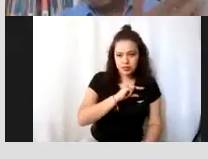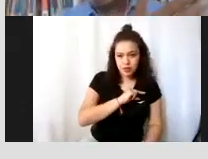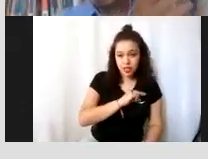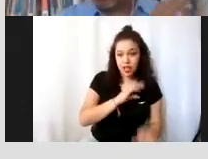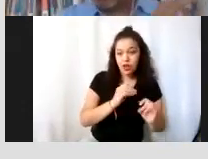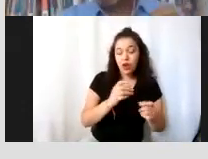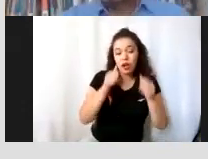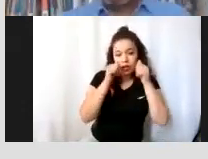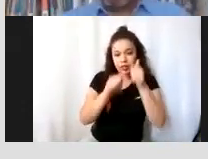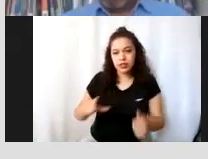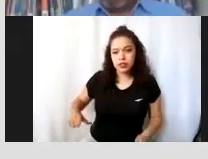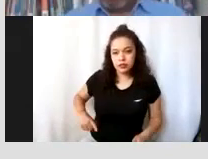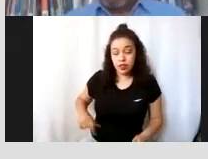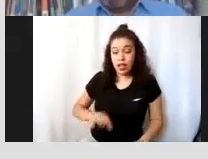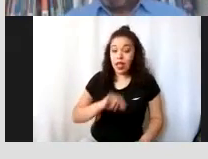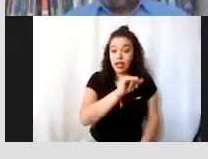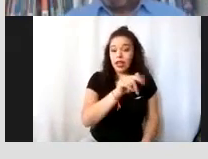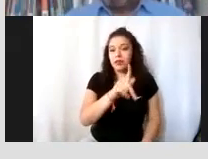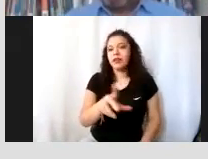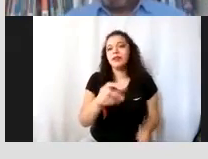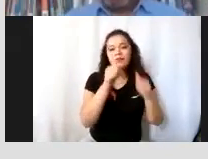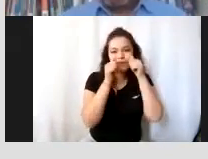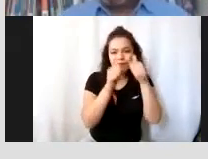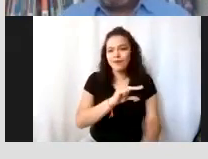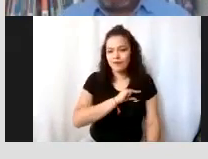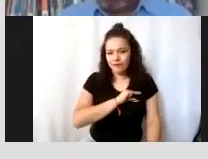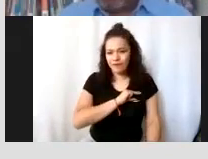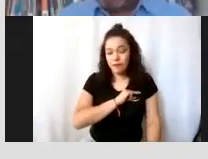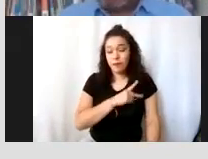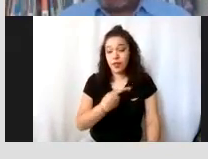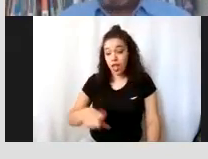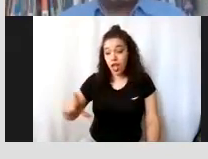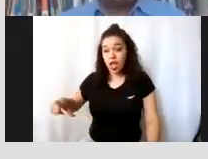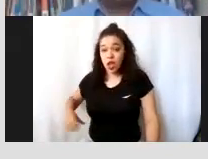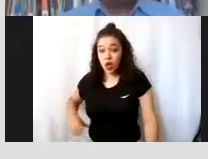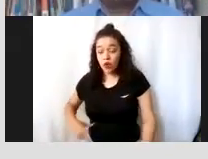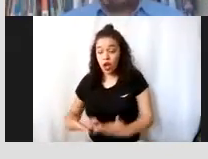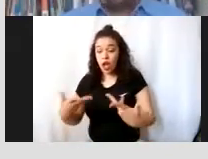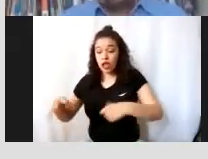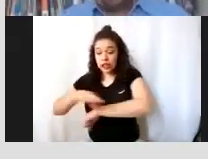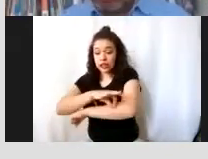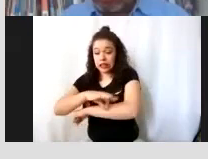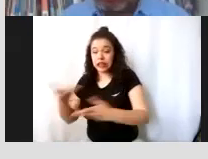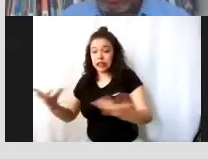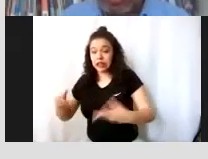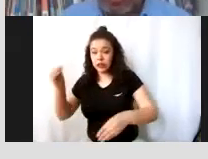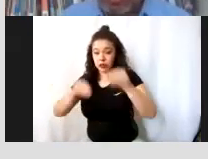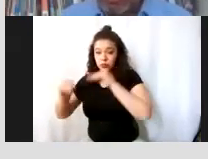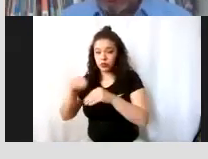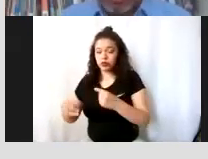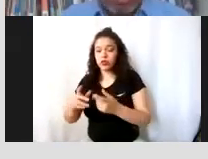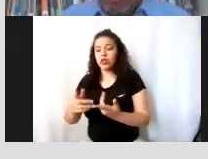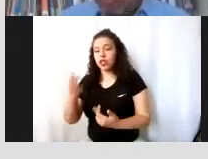asistencia privada. Ok. Bien, pero el gobierno elabora, diseña, implementa, evalúa políticas